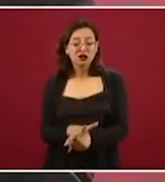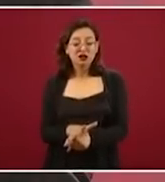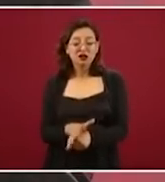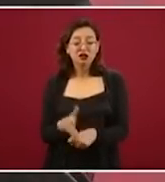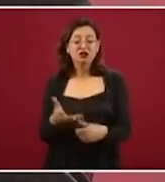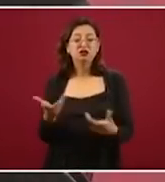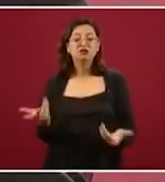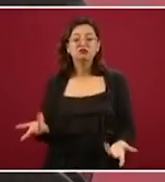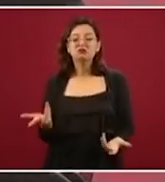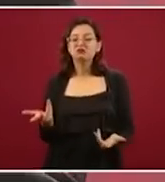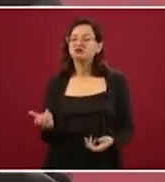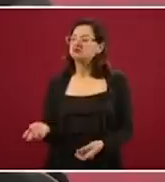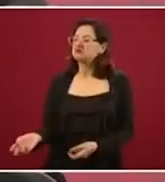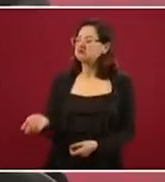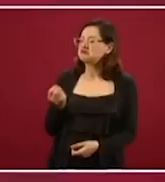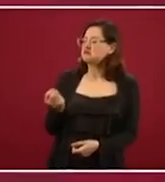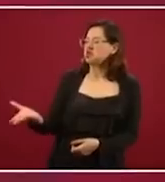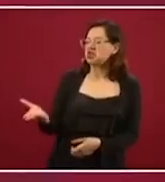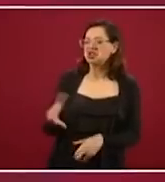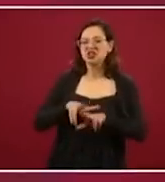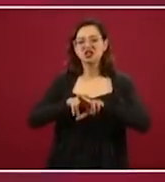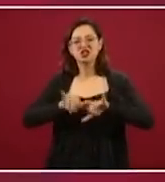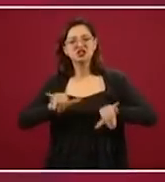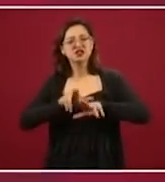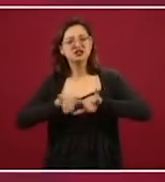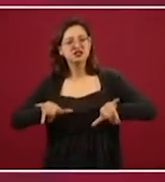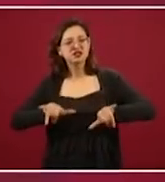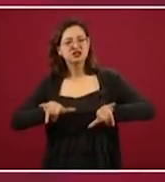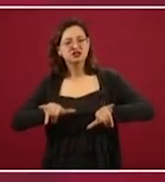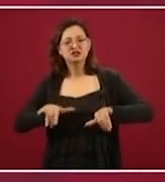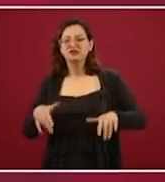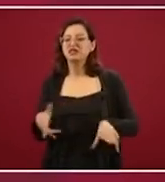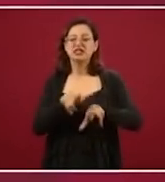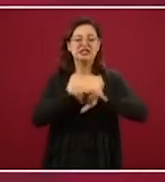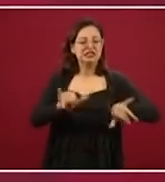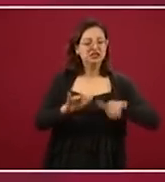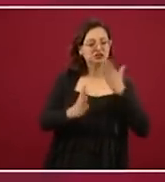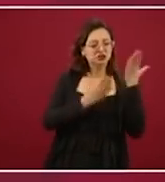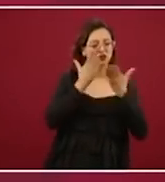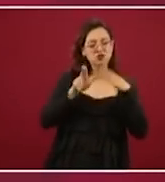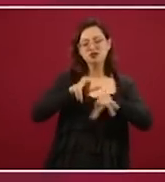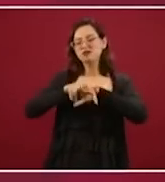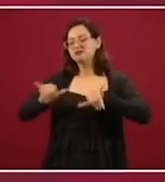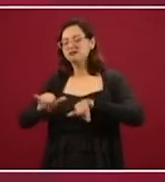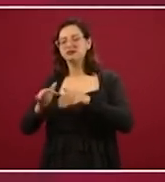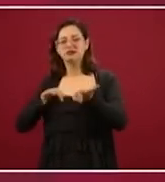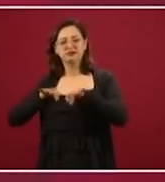era llamarles ninis, que ni estudian ni trabajan.